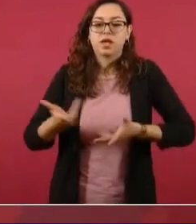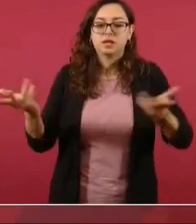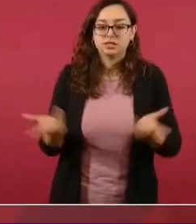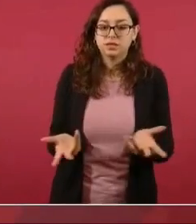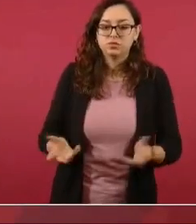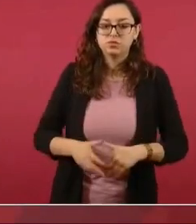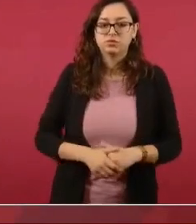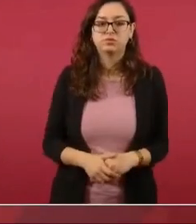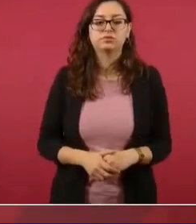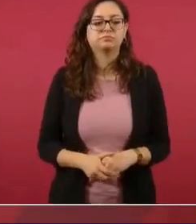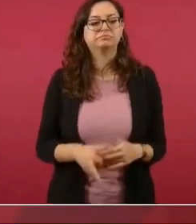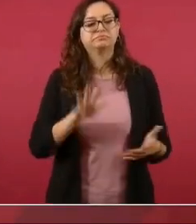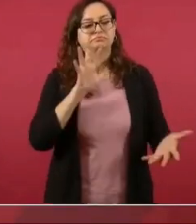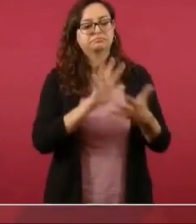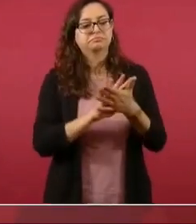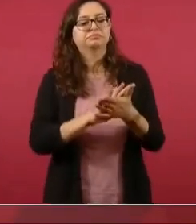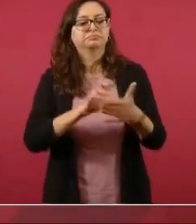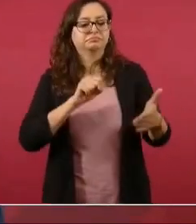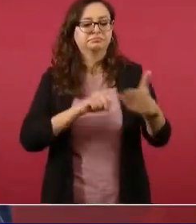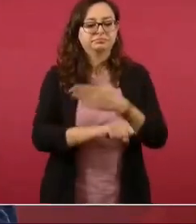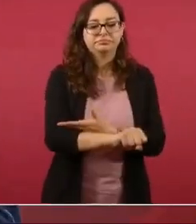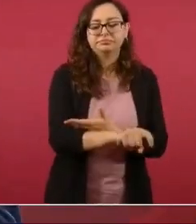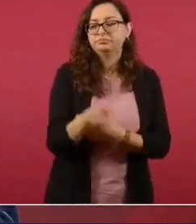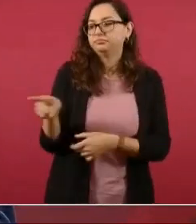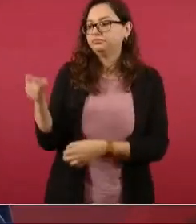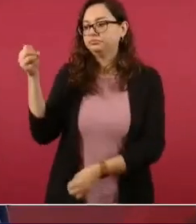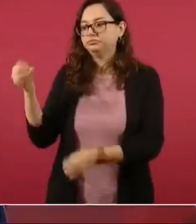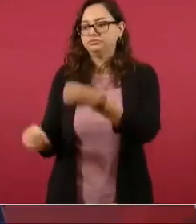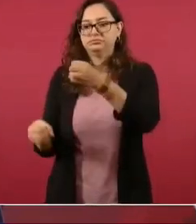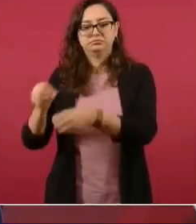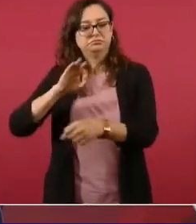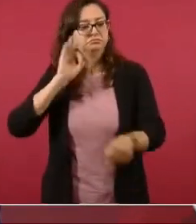Pues hay gente pendiente